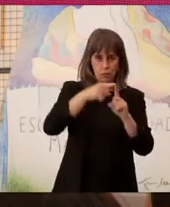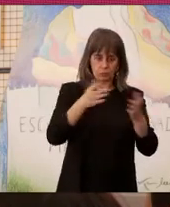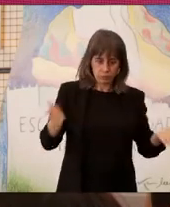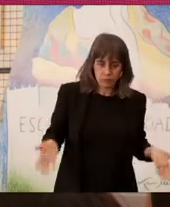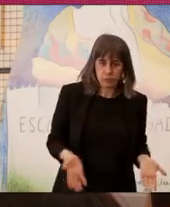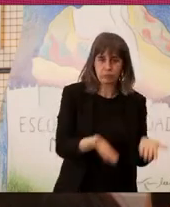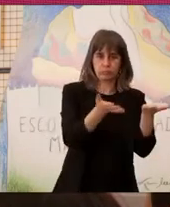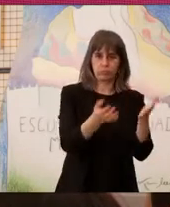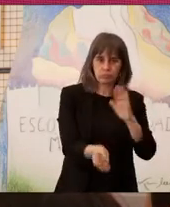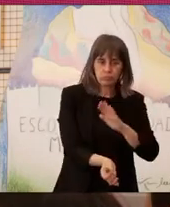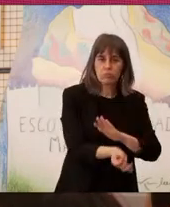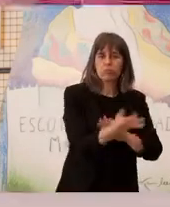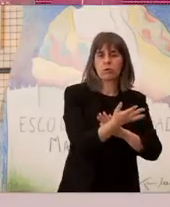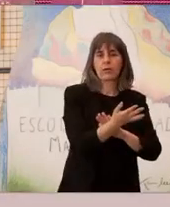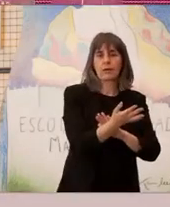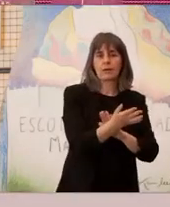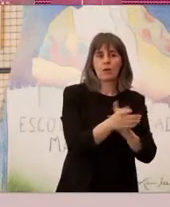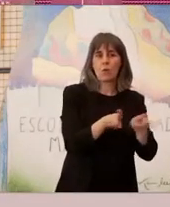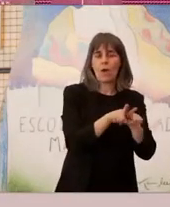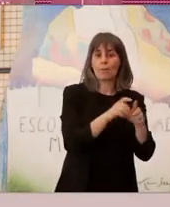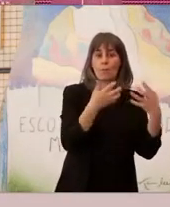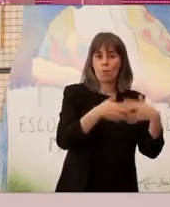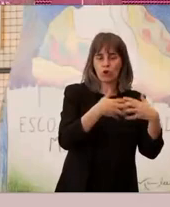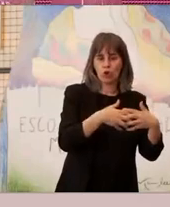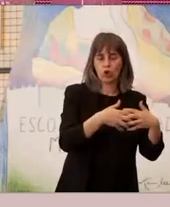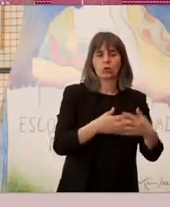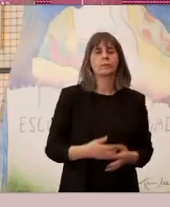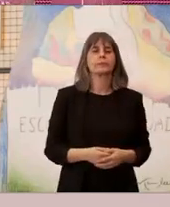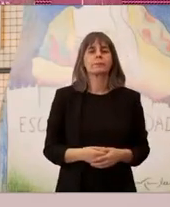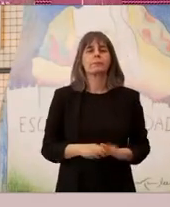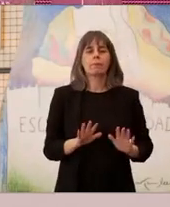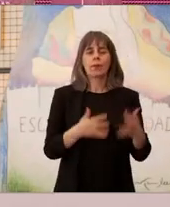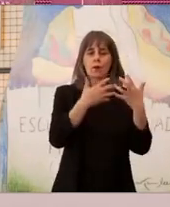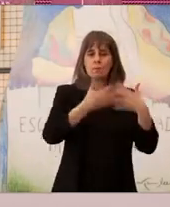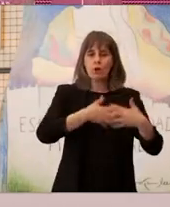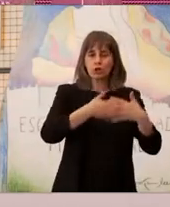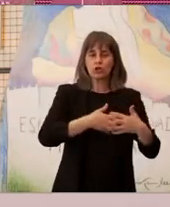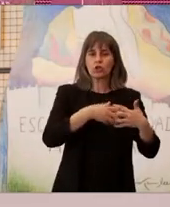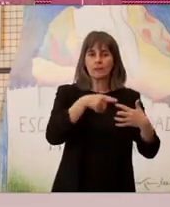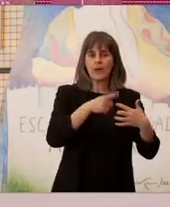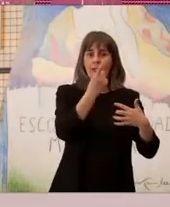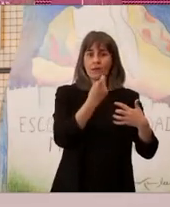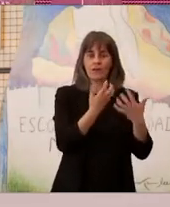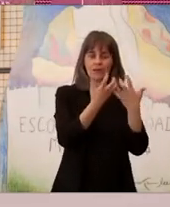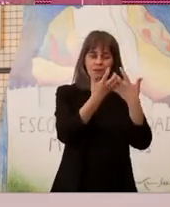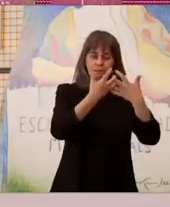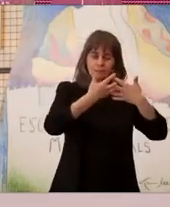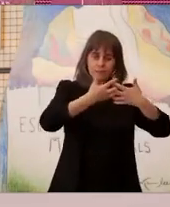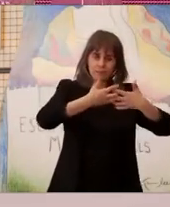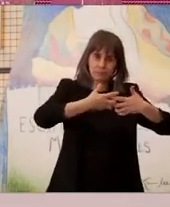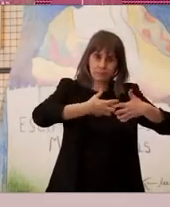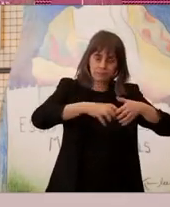que es el motor pero este motor si no tiene engranaje con